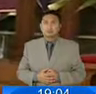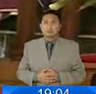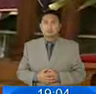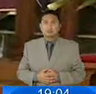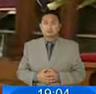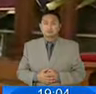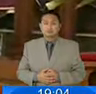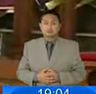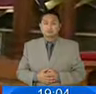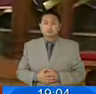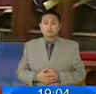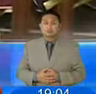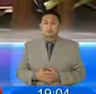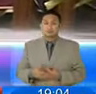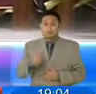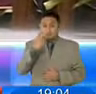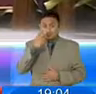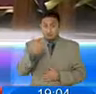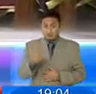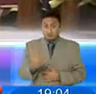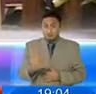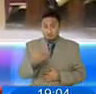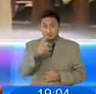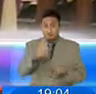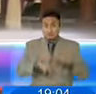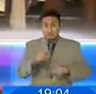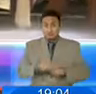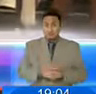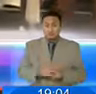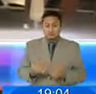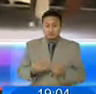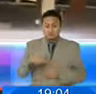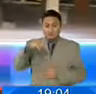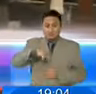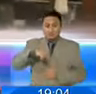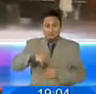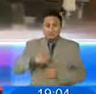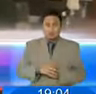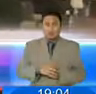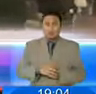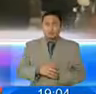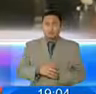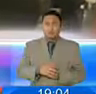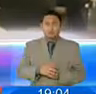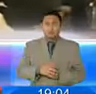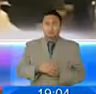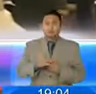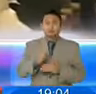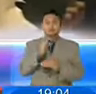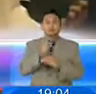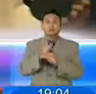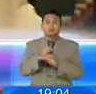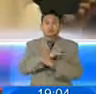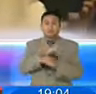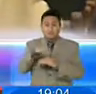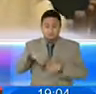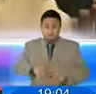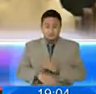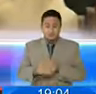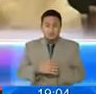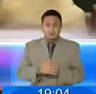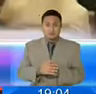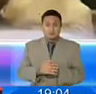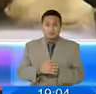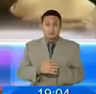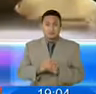tumba como ustedes pueden observar amigos televidentes estamos aquí en la capida Ardiente de cuerpo presente donde monseñor